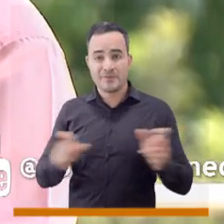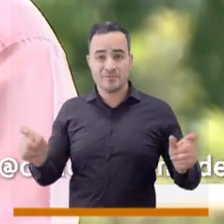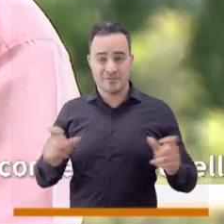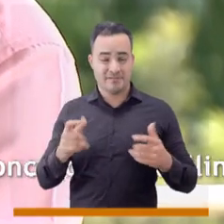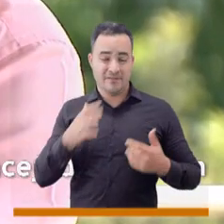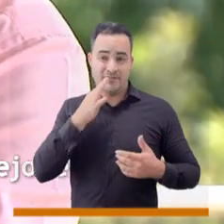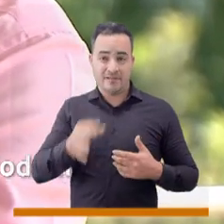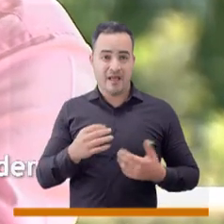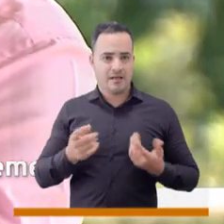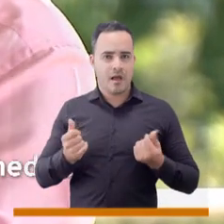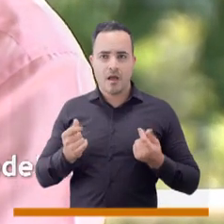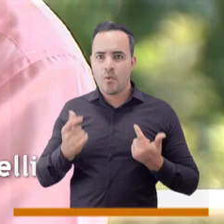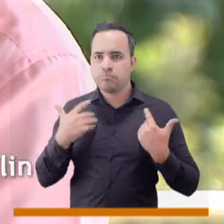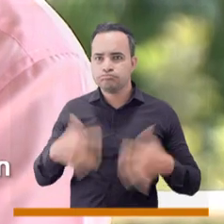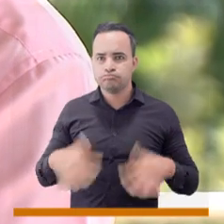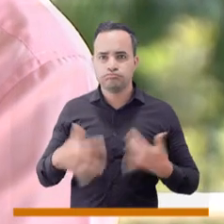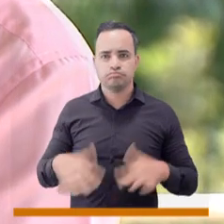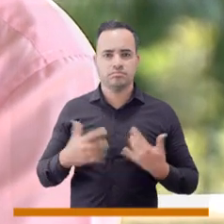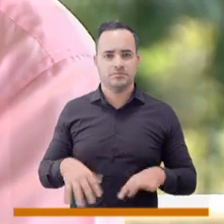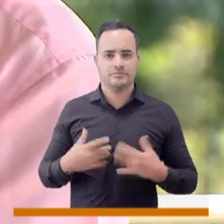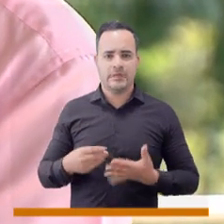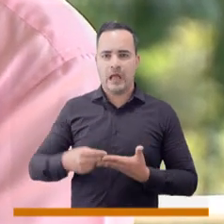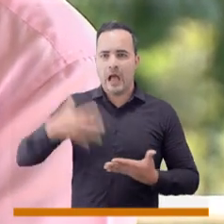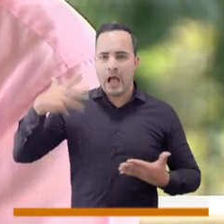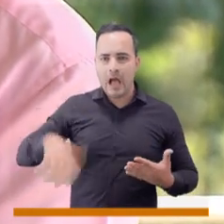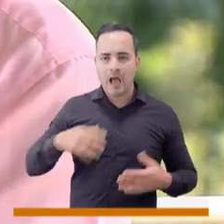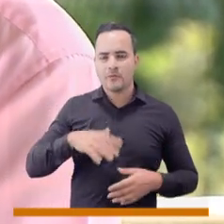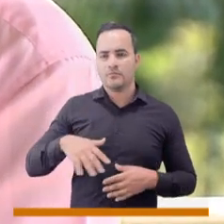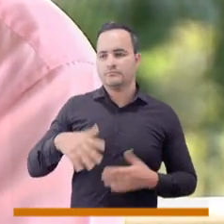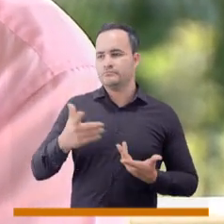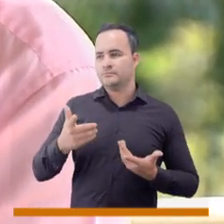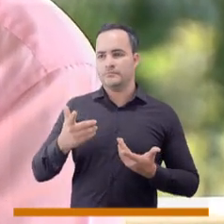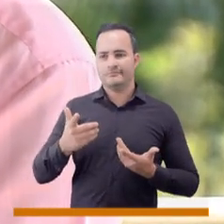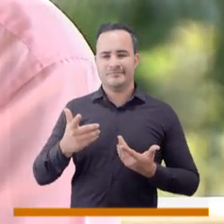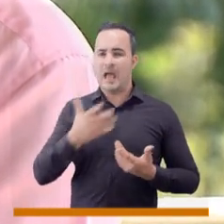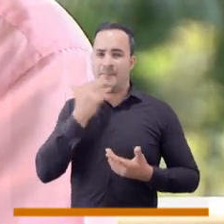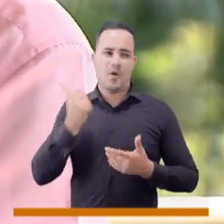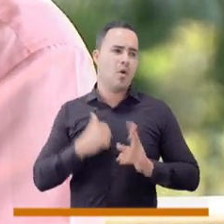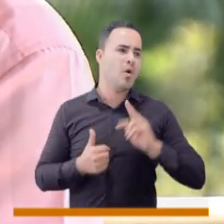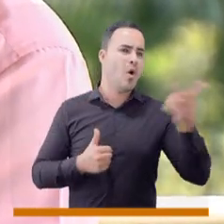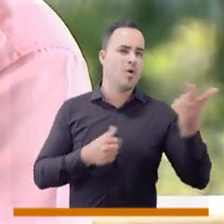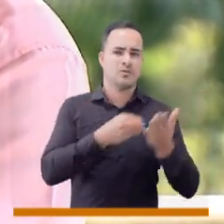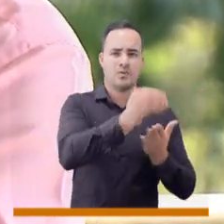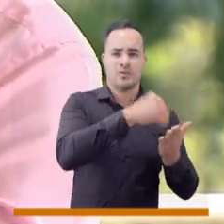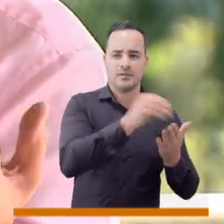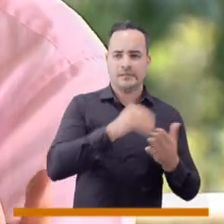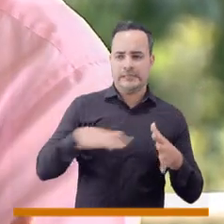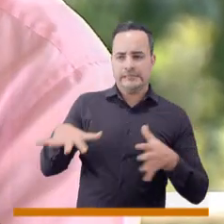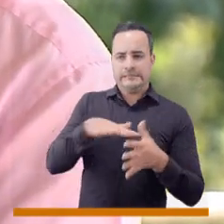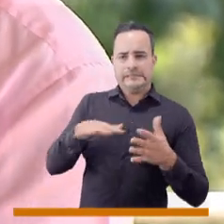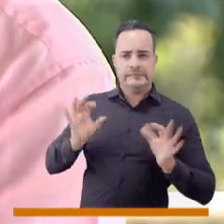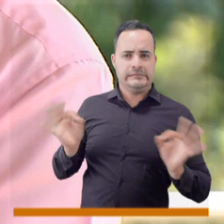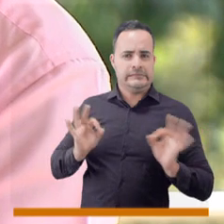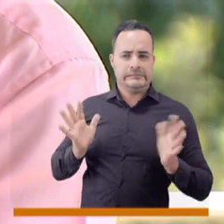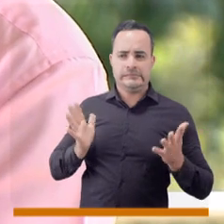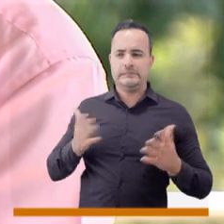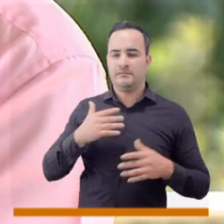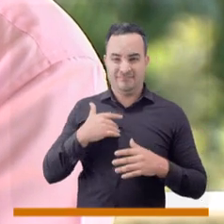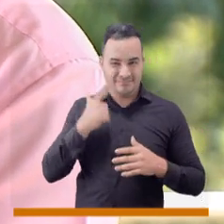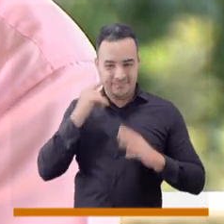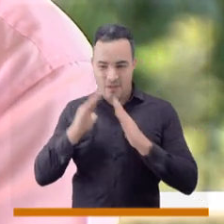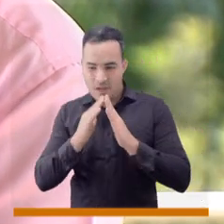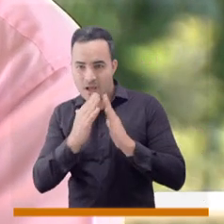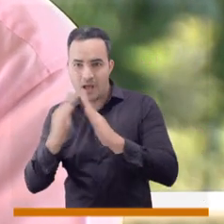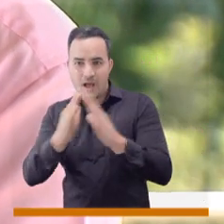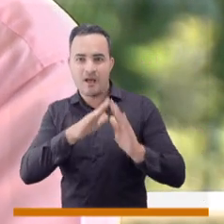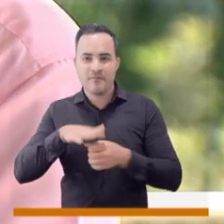da el costo de los arrendamientos o el costo de los alimentos en la zona, los está trasladando. Es una serie